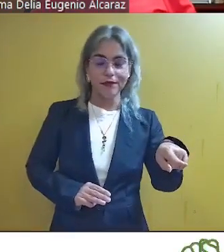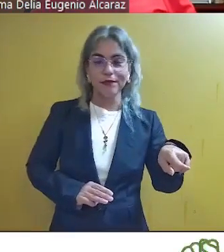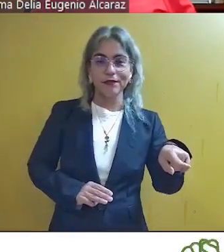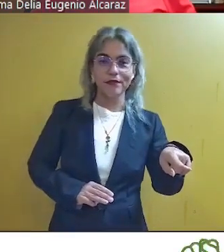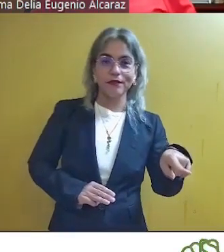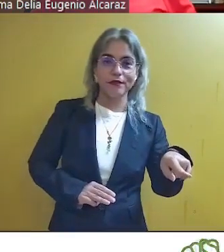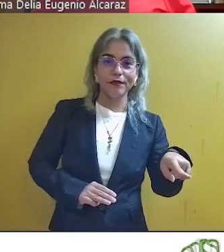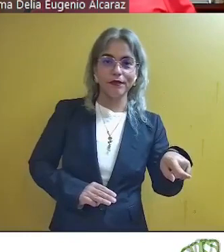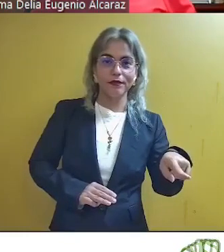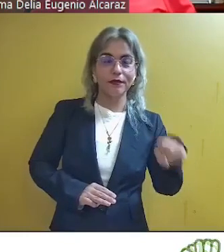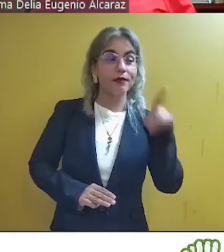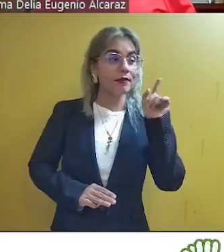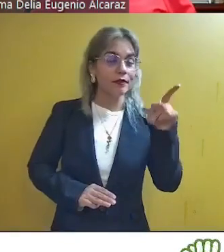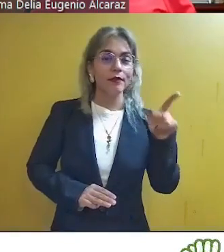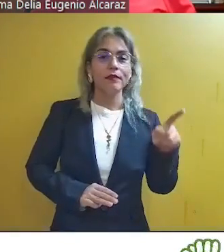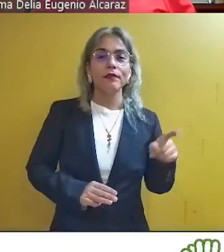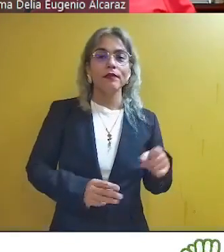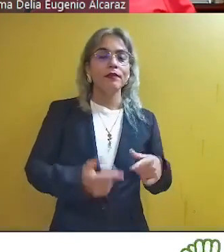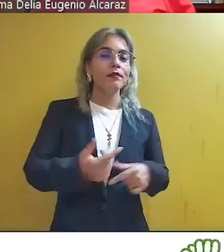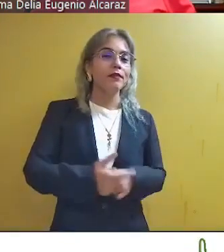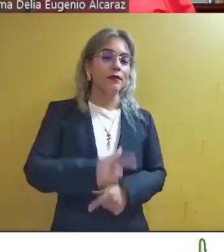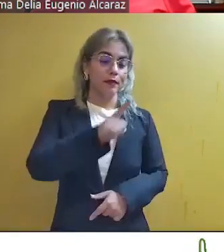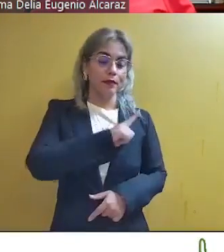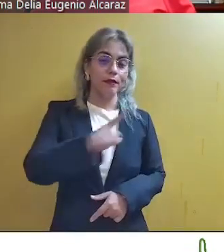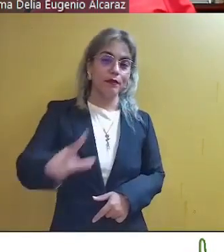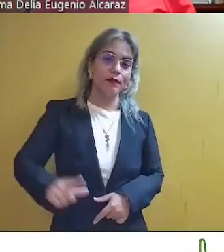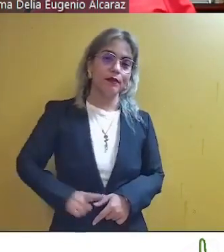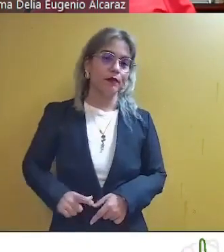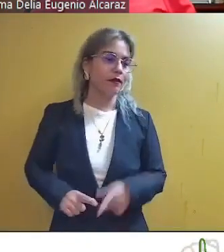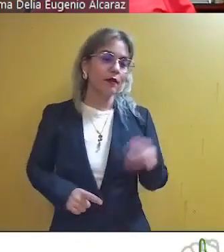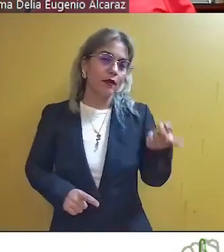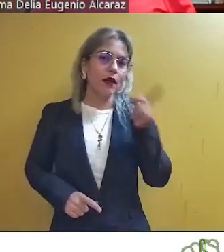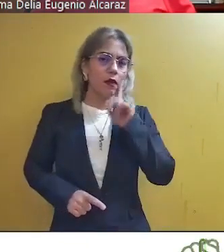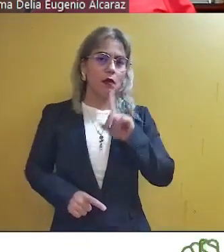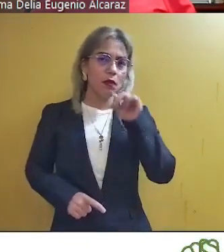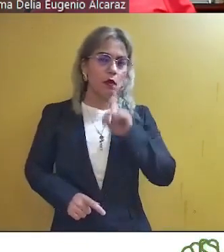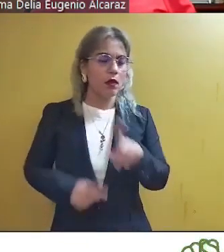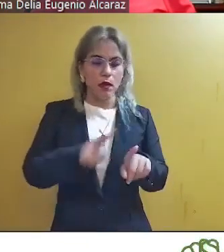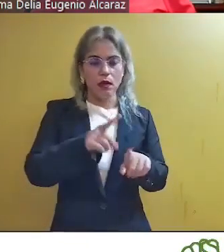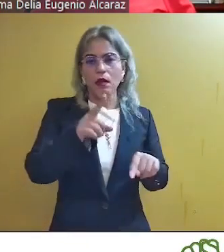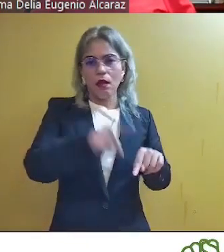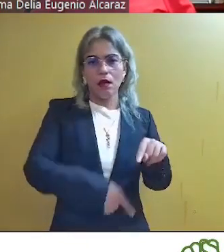compañera ya no es parte de ese consejo municipal.